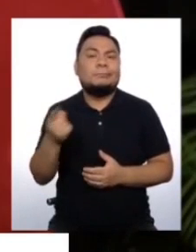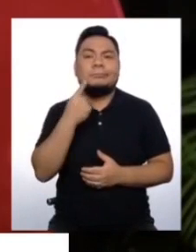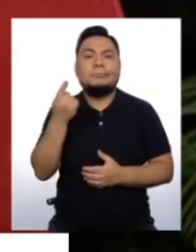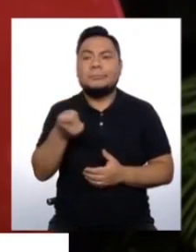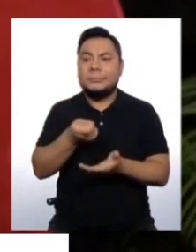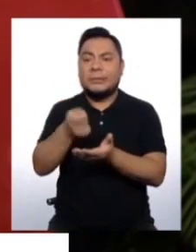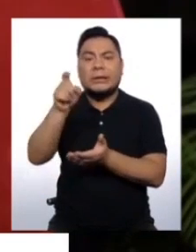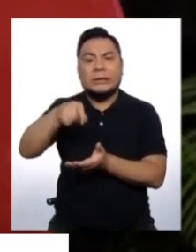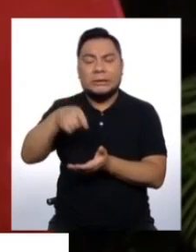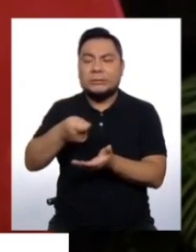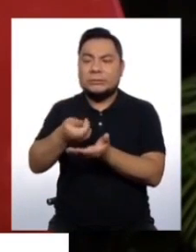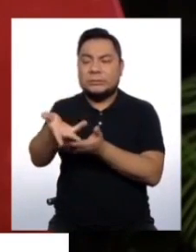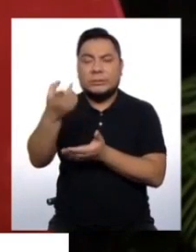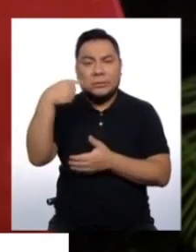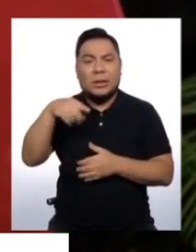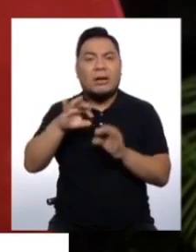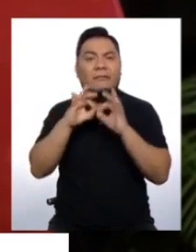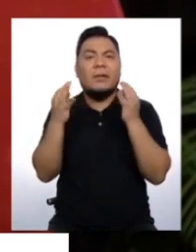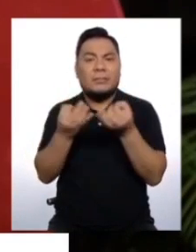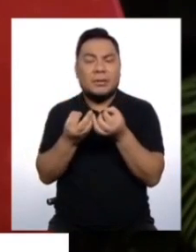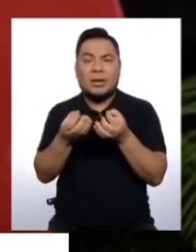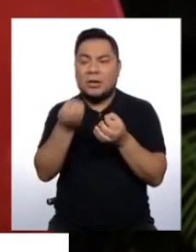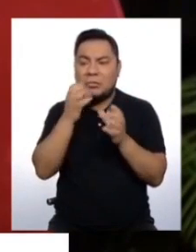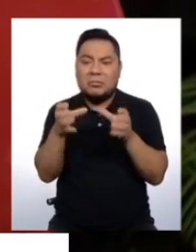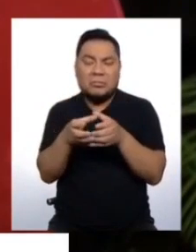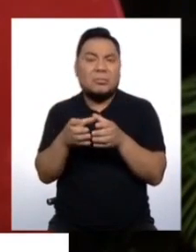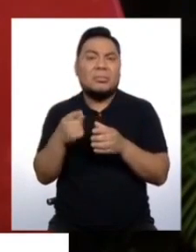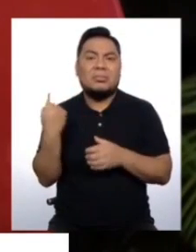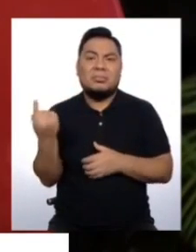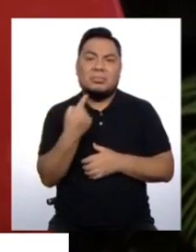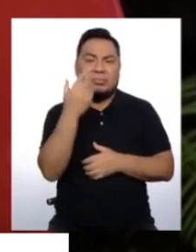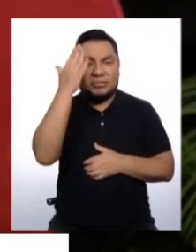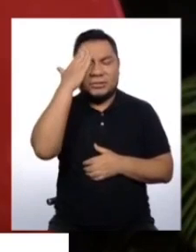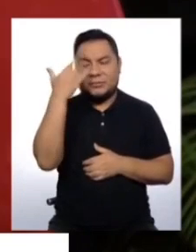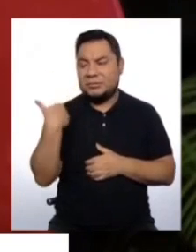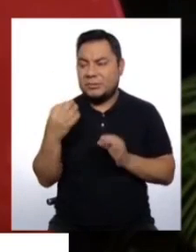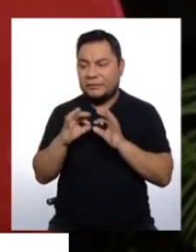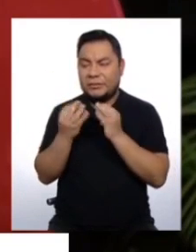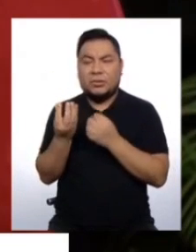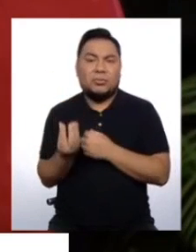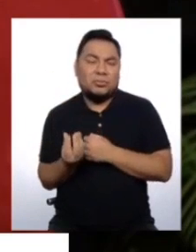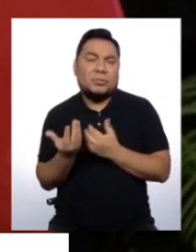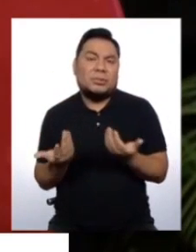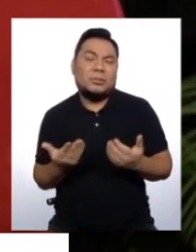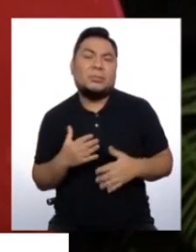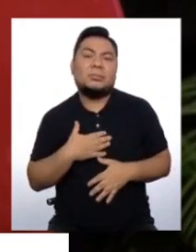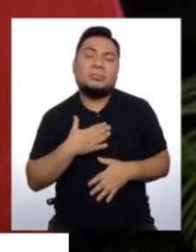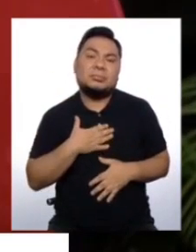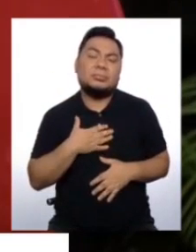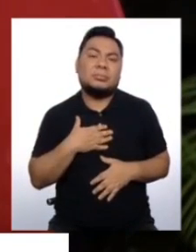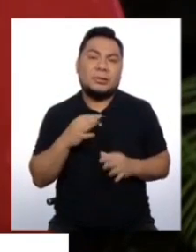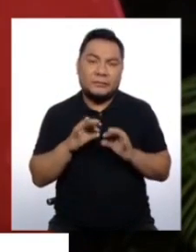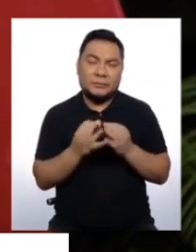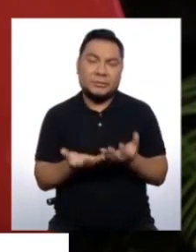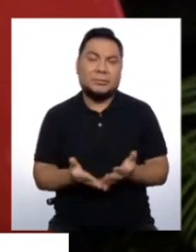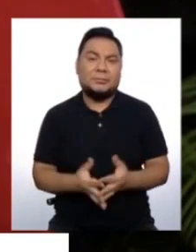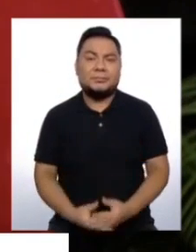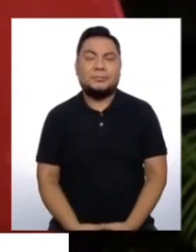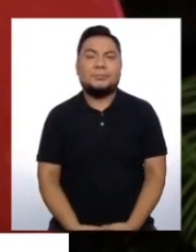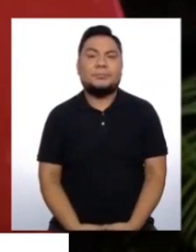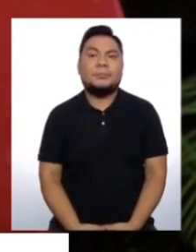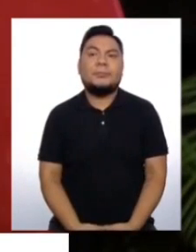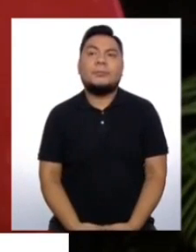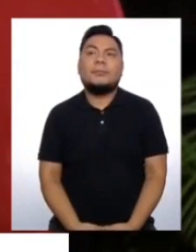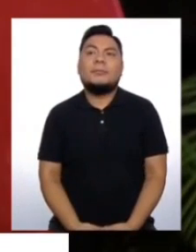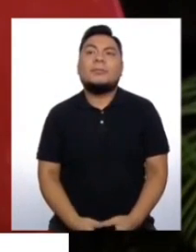mínimas necesarias para una familia con los miembros que ustedes saben que la conforman a mi familia.